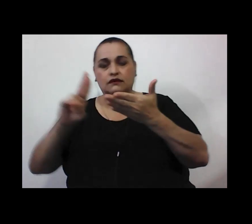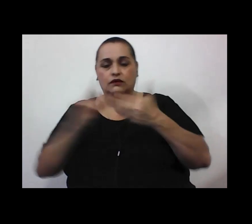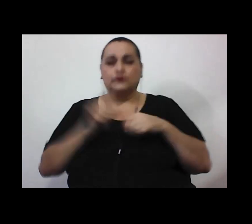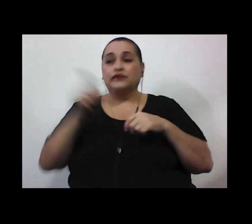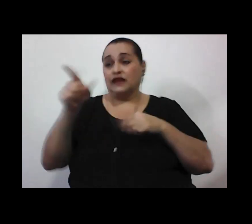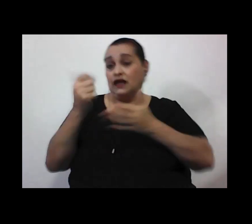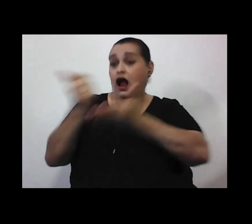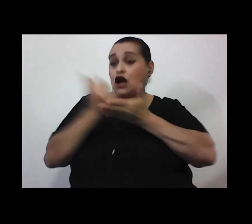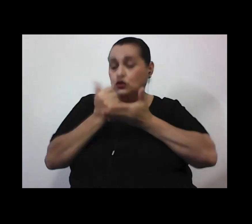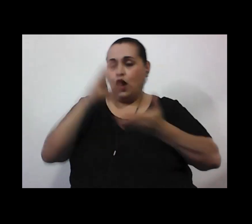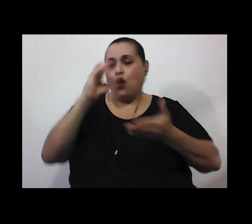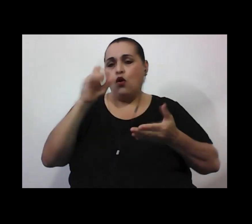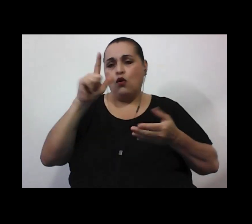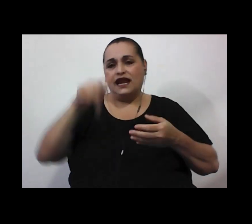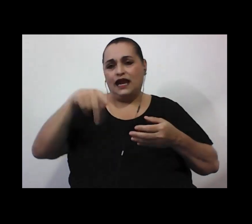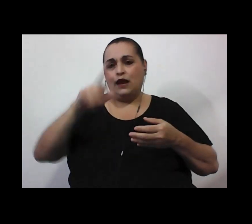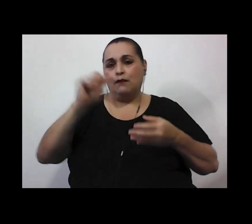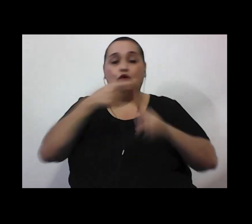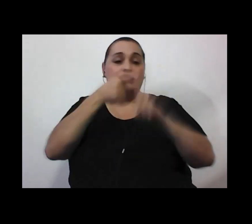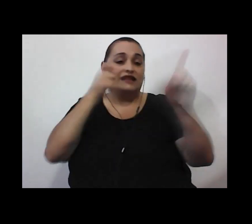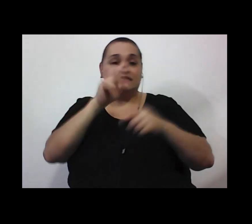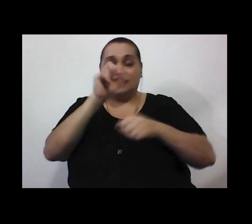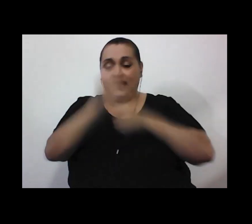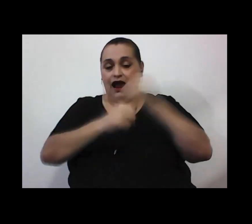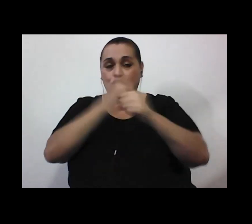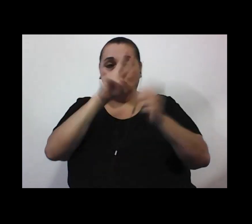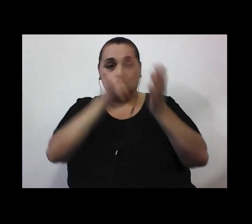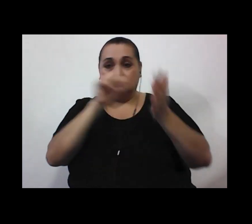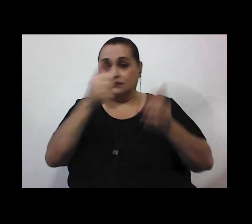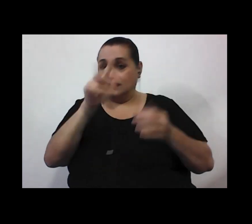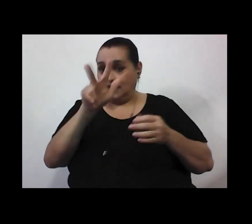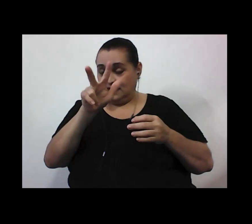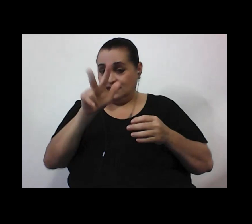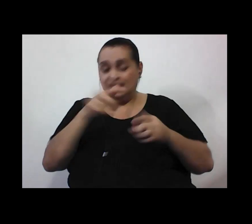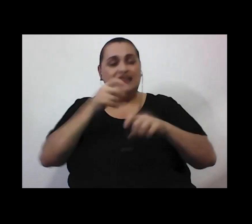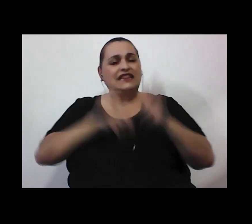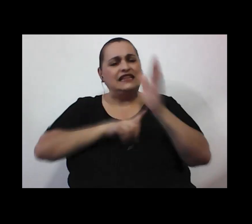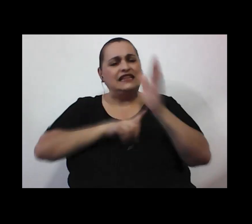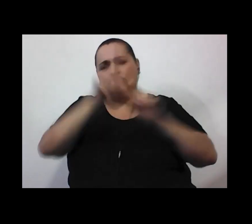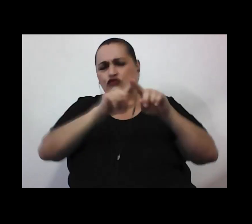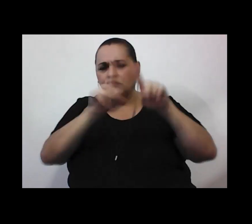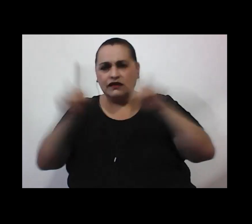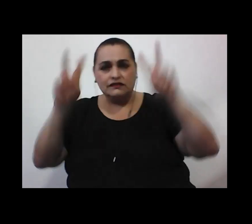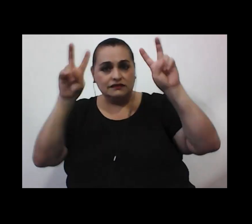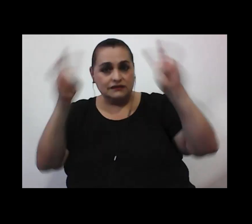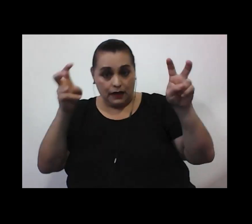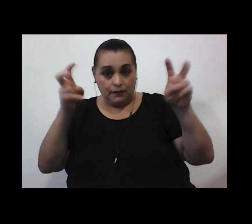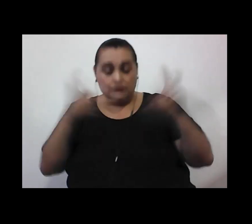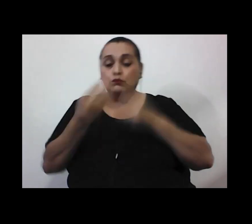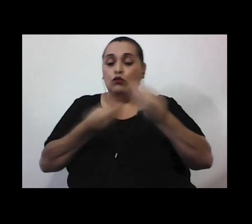con el Colipro desde el año 2013 en el desarrollo de distintas temáticas y productos